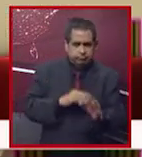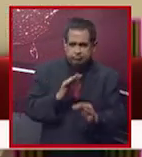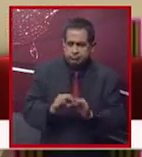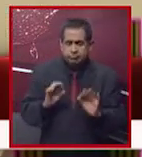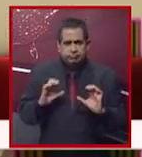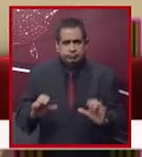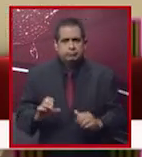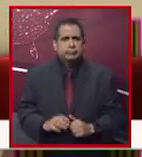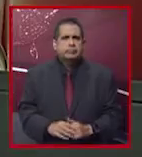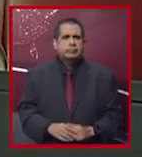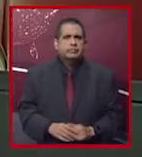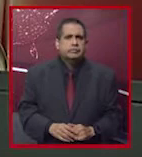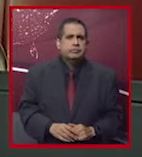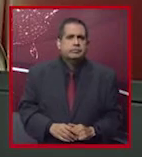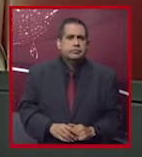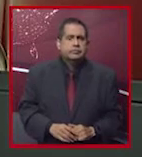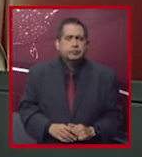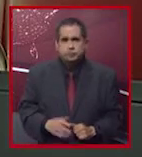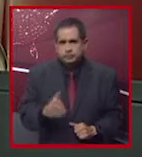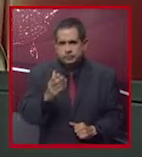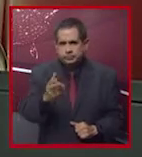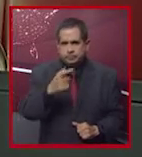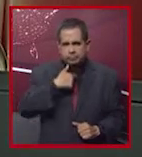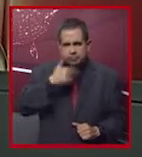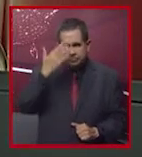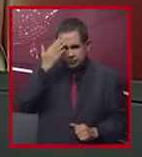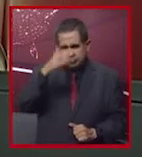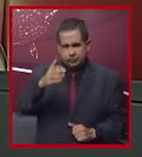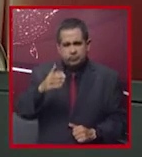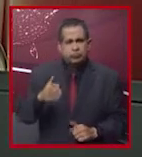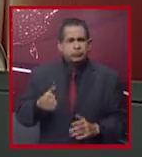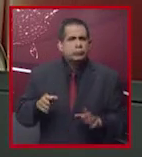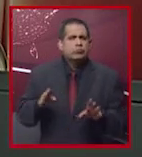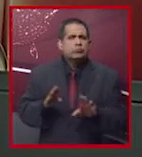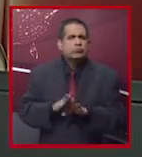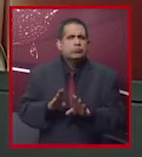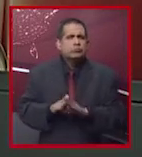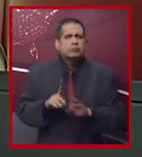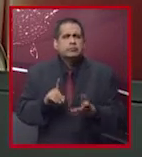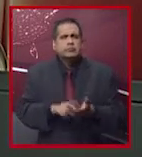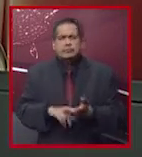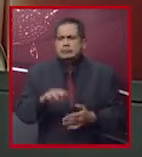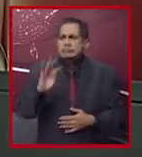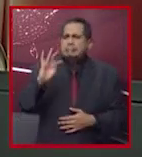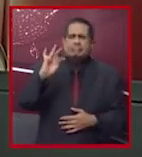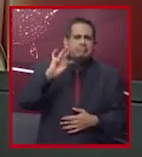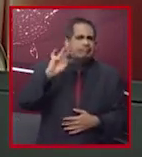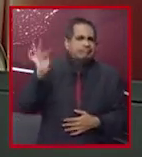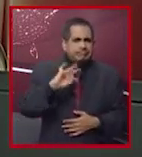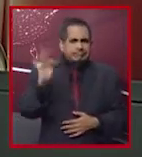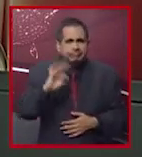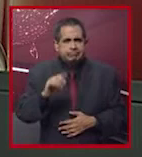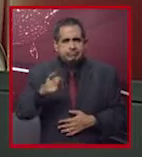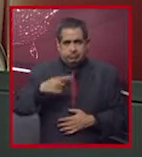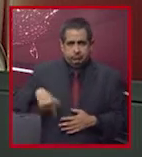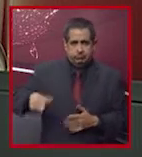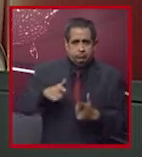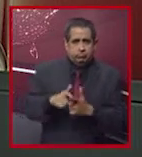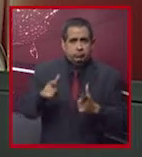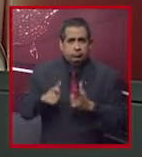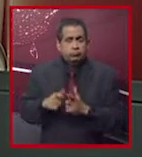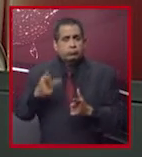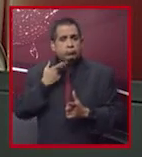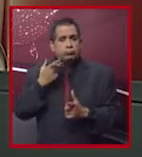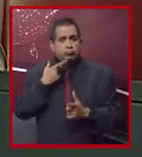tener. Bueno, ahora seguramente usted se pregunta, ¿qué podría ocurrir con los legisladores cuyo